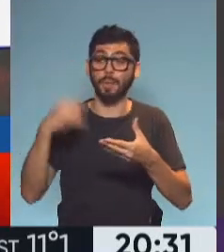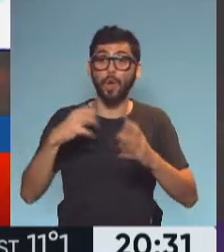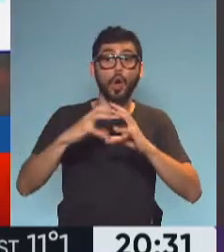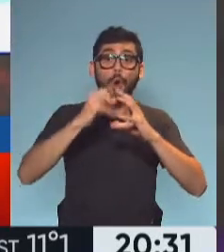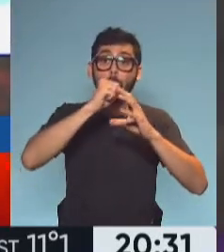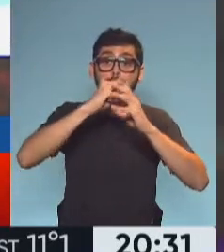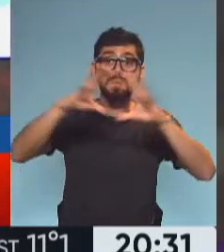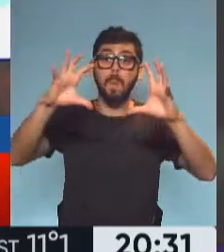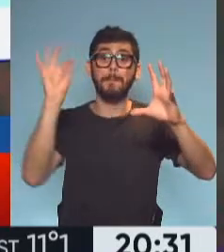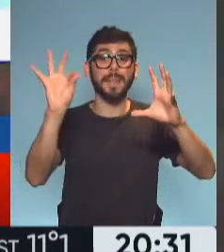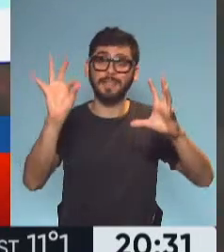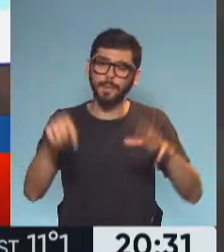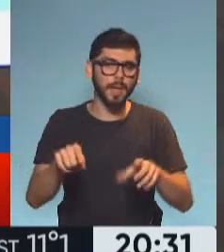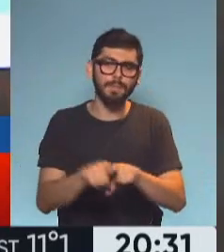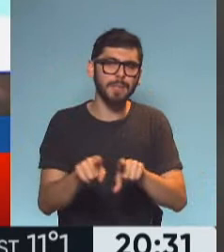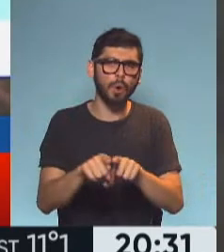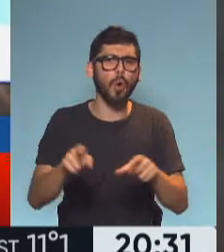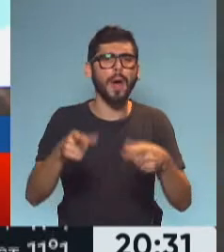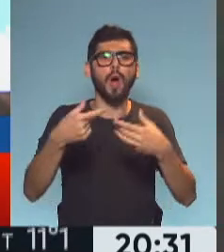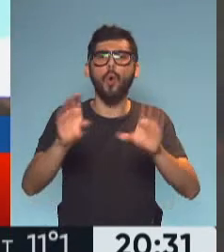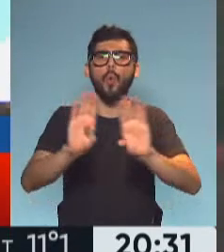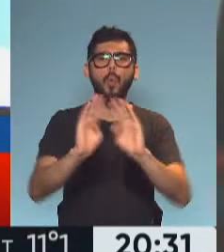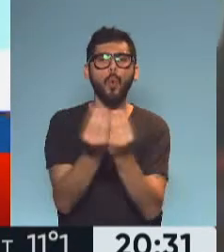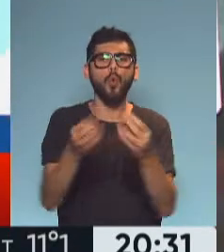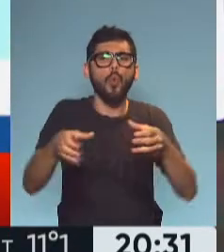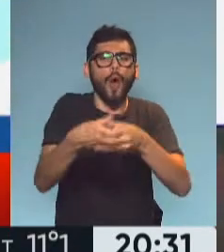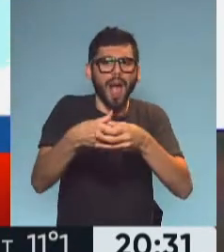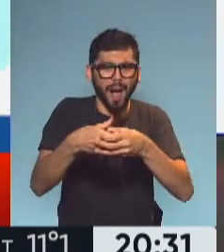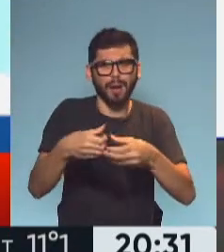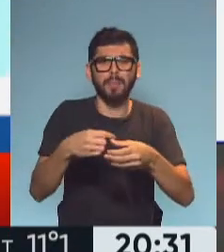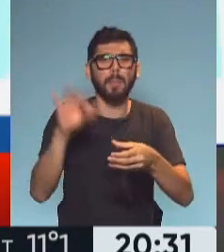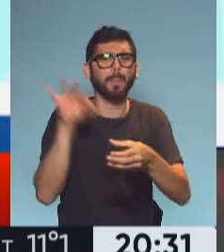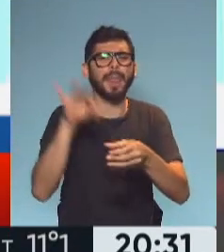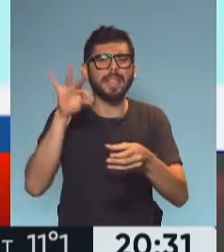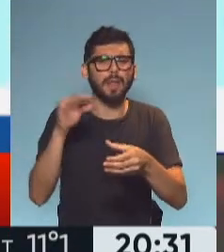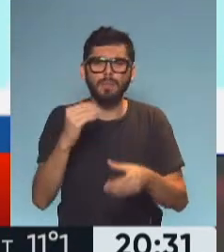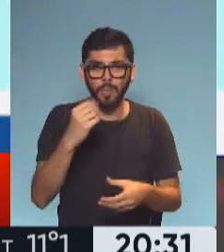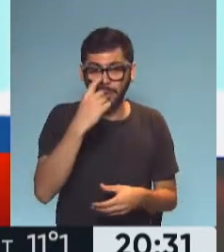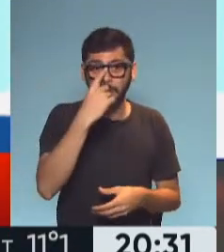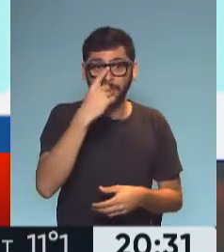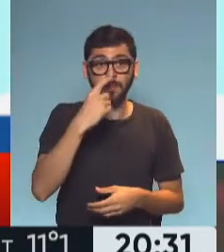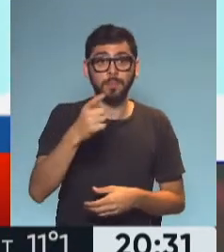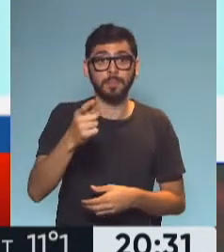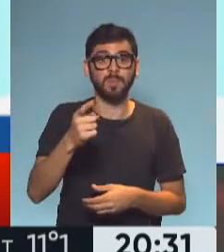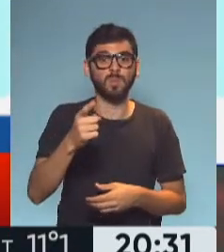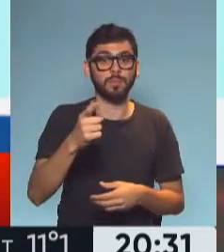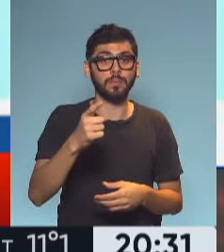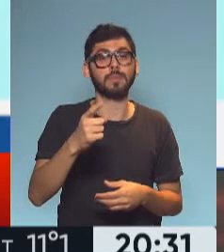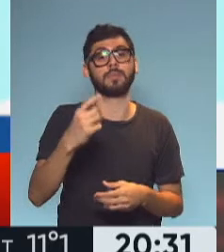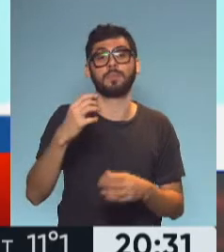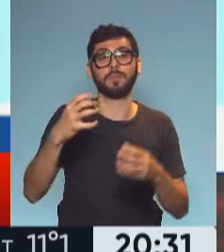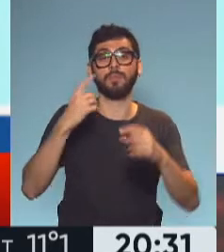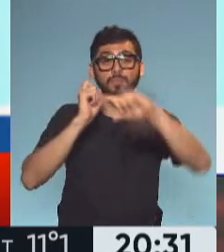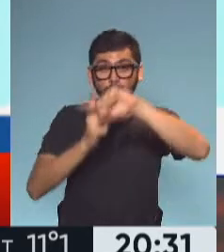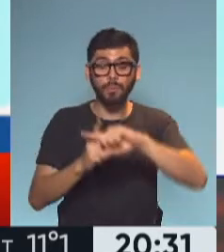Se parece ¿Qué pasa con las burbujas, doctor? Y... ¿Por qué pinchadas? Fíjense, estos son hasta el acumulado las burbujas pinchadas,